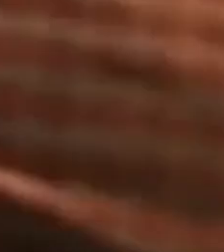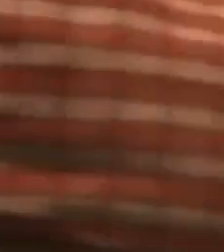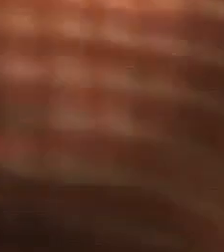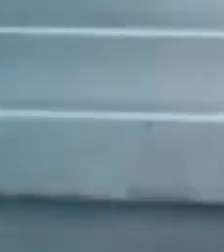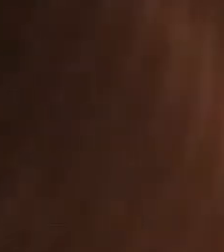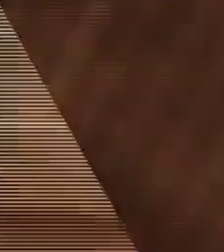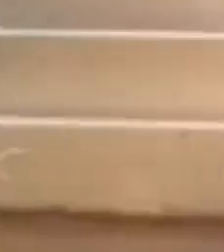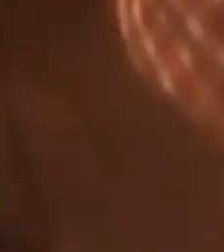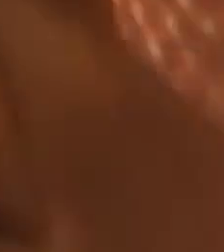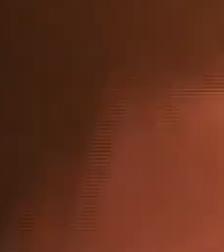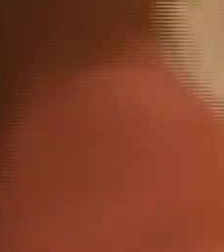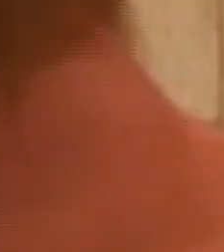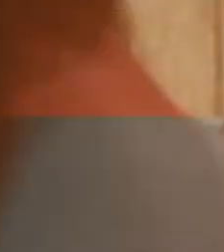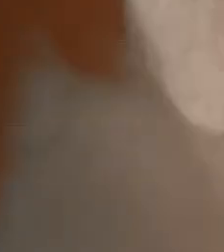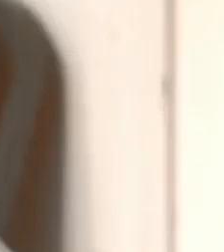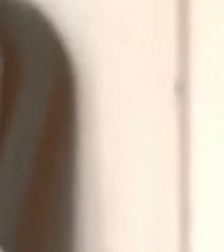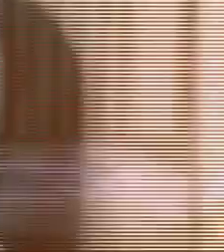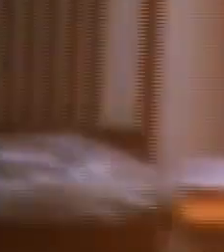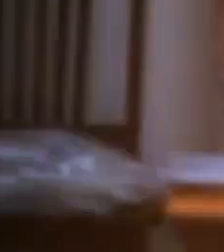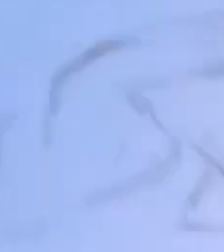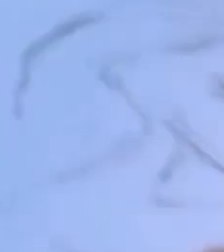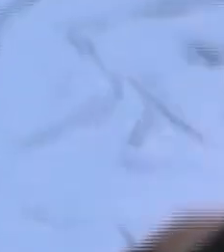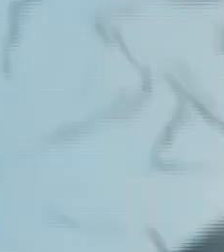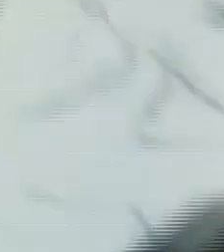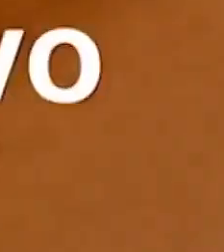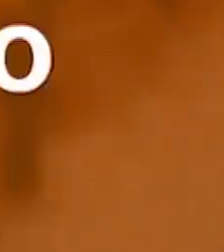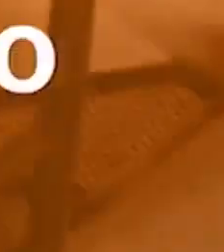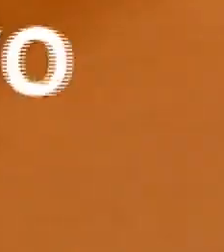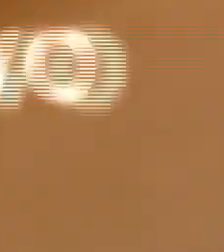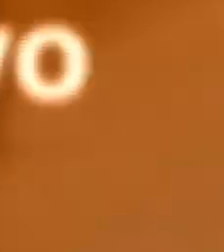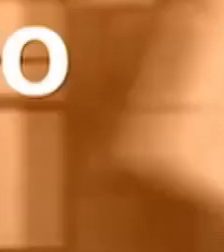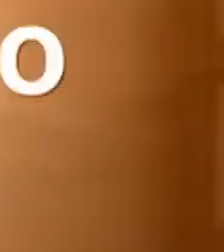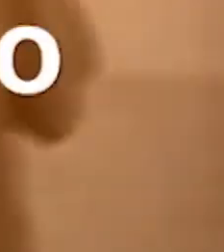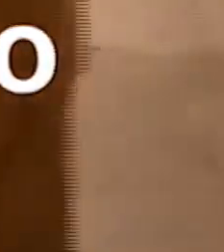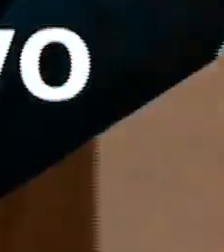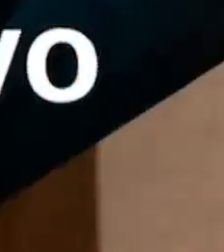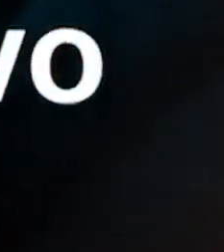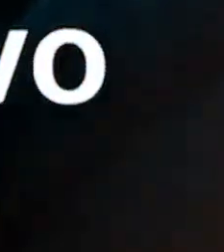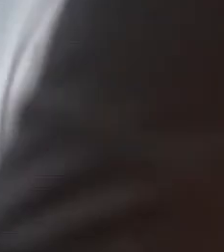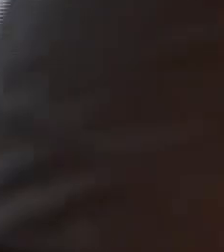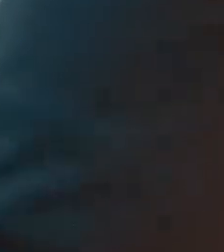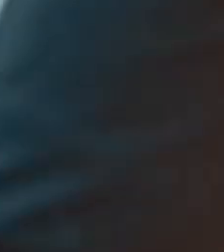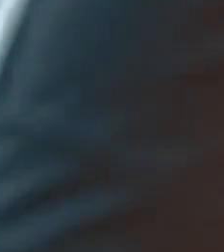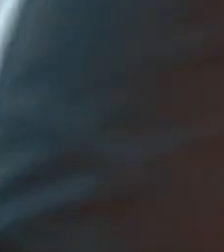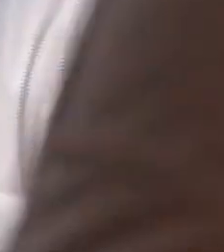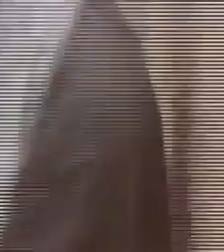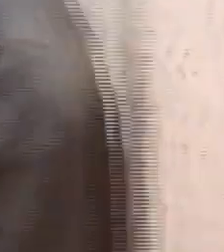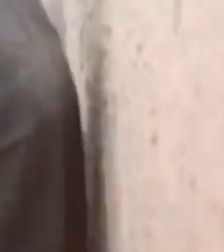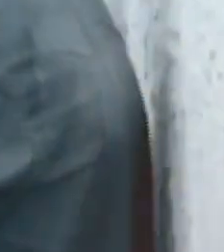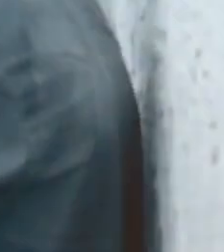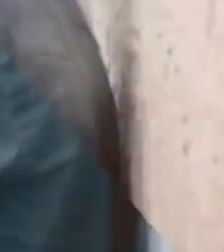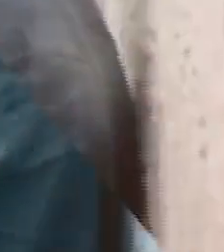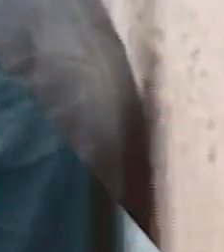fantasías, costumbres y alegrías en Cine Retrospectivo, los martes a las 9 de la noche,